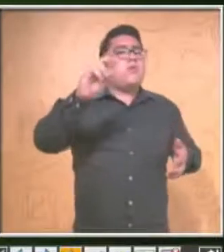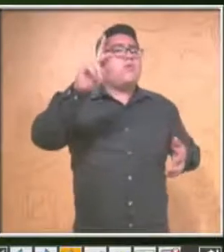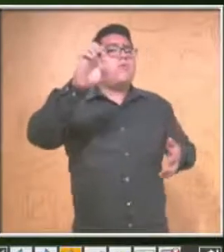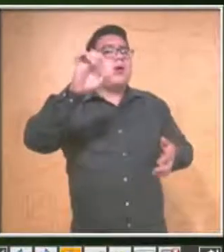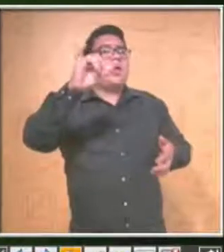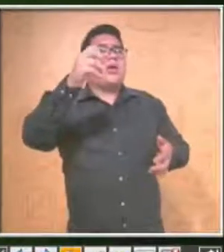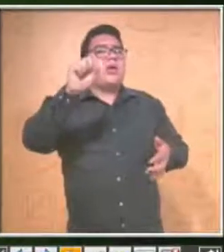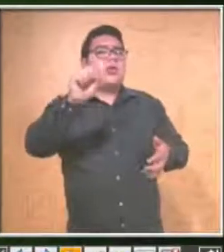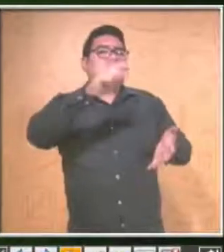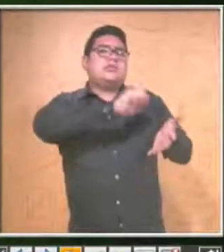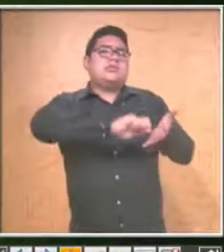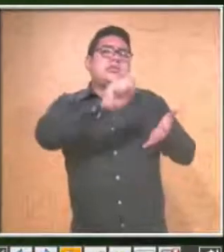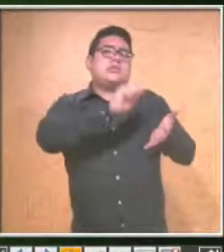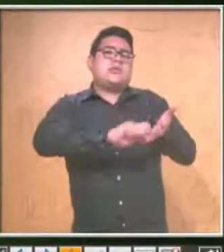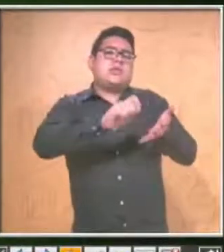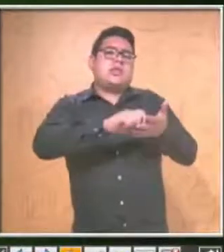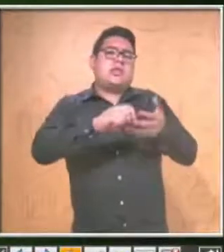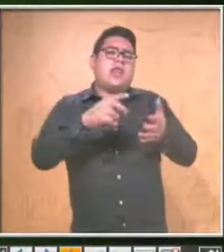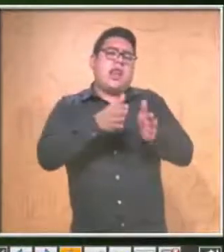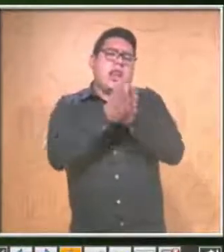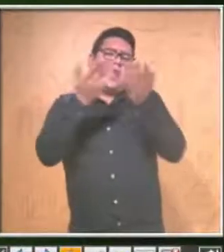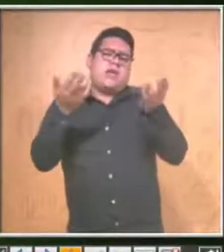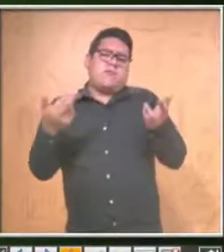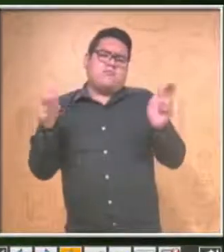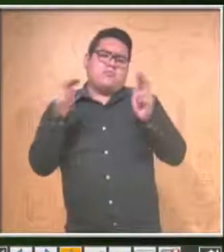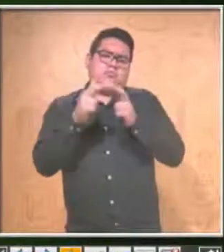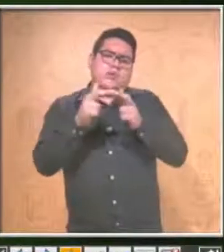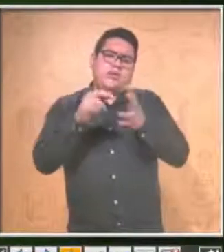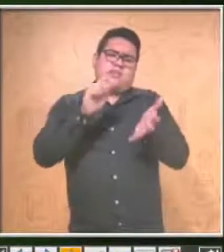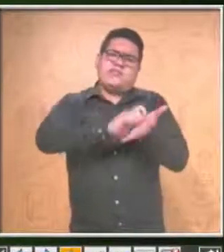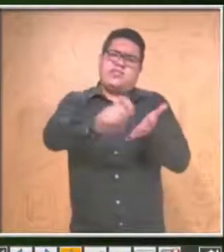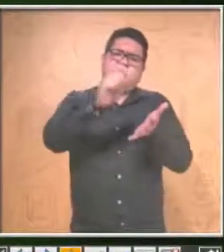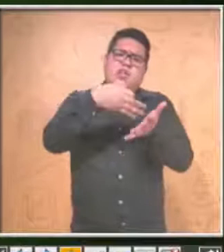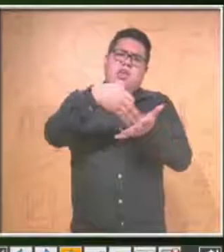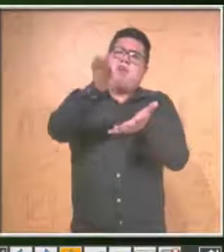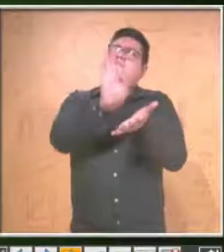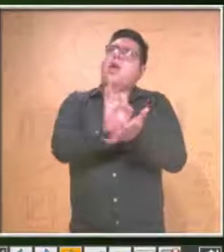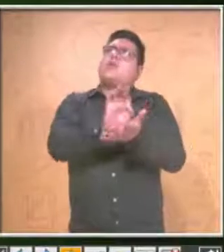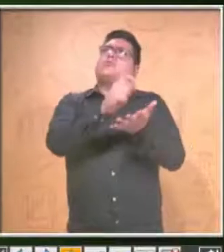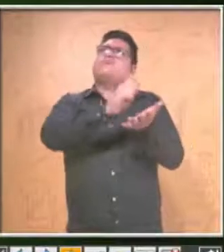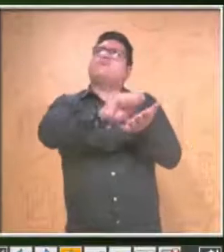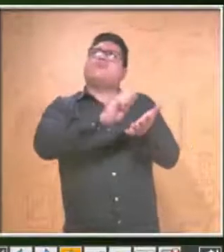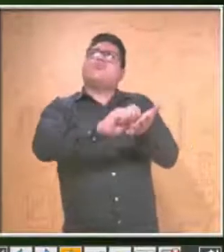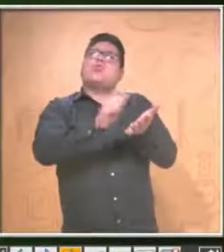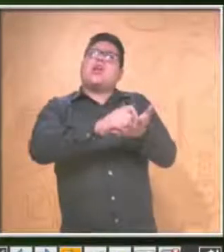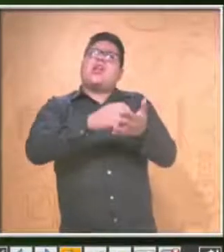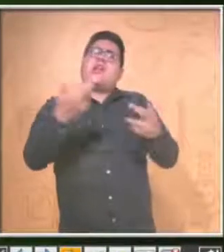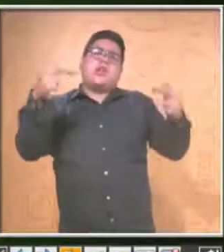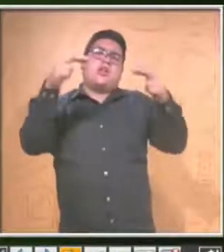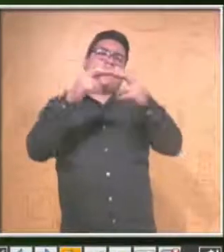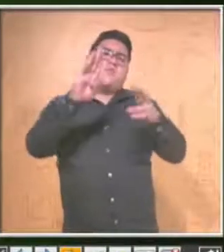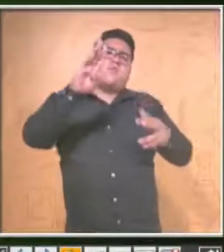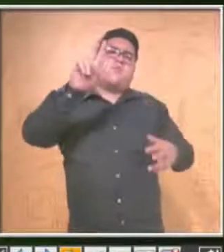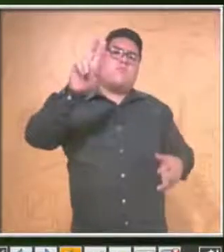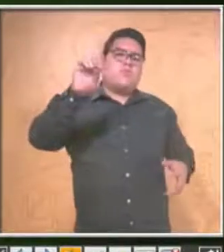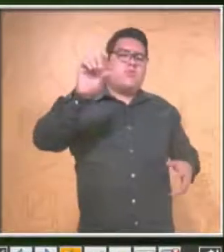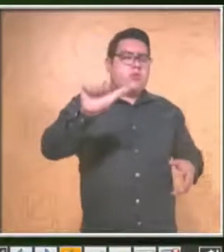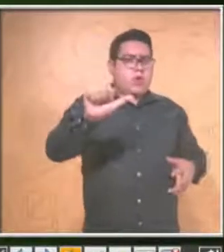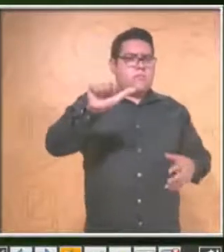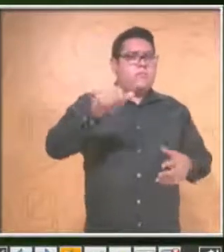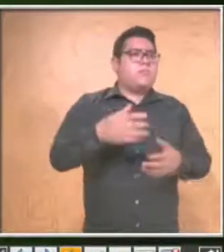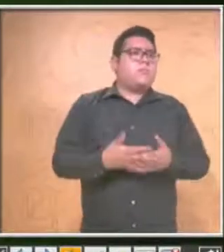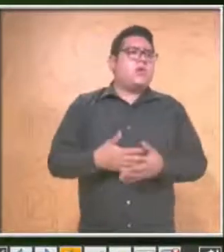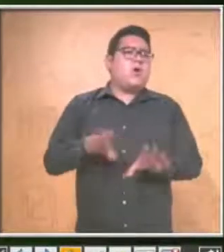religiosos. Escribían mucho sobre héroes y practicaban el budismo y el brahmanismo como religiones